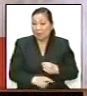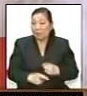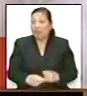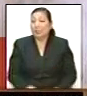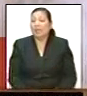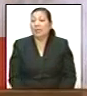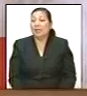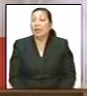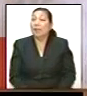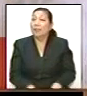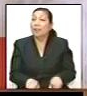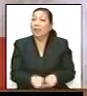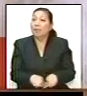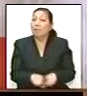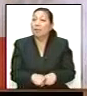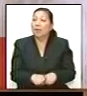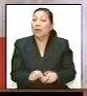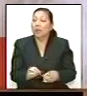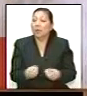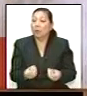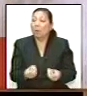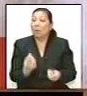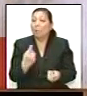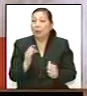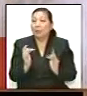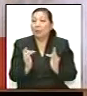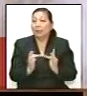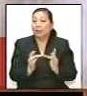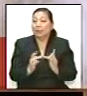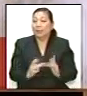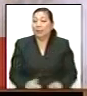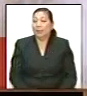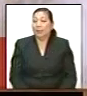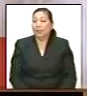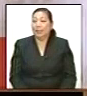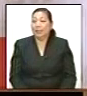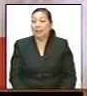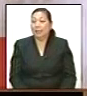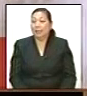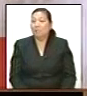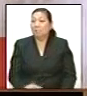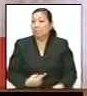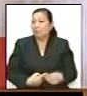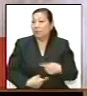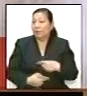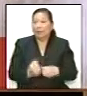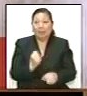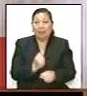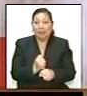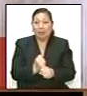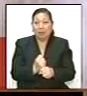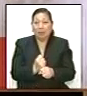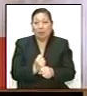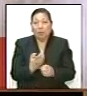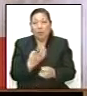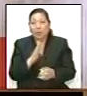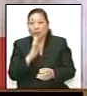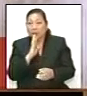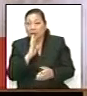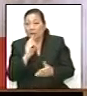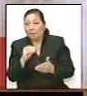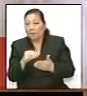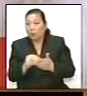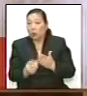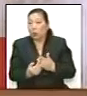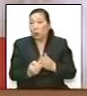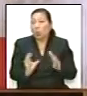y también como bloque por ello es que se viene trabajando una declaración con